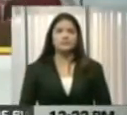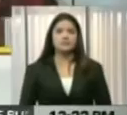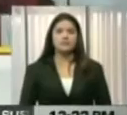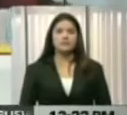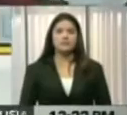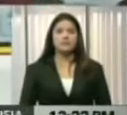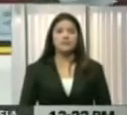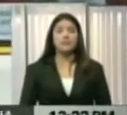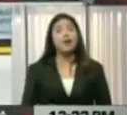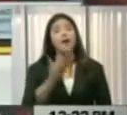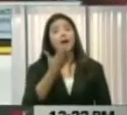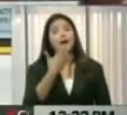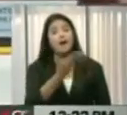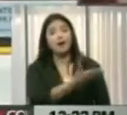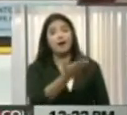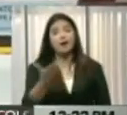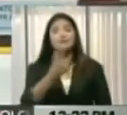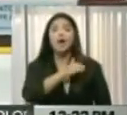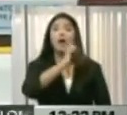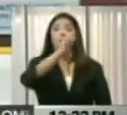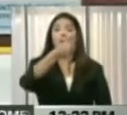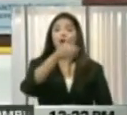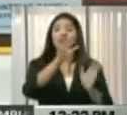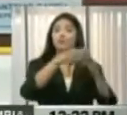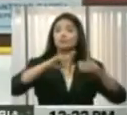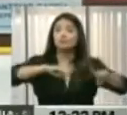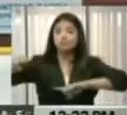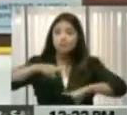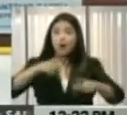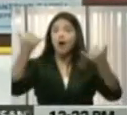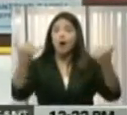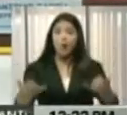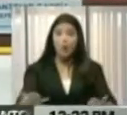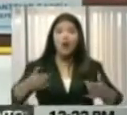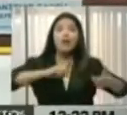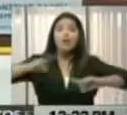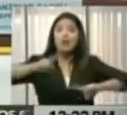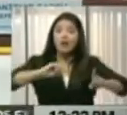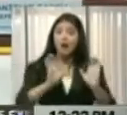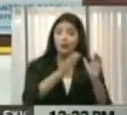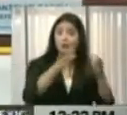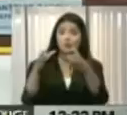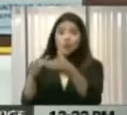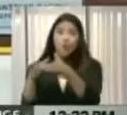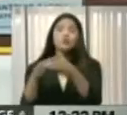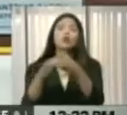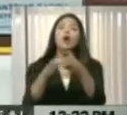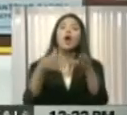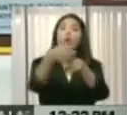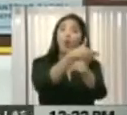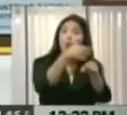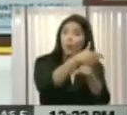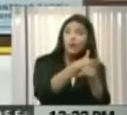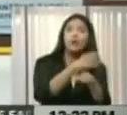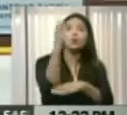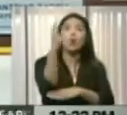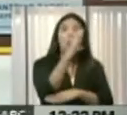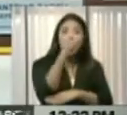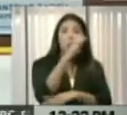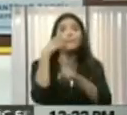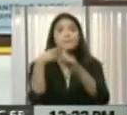Muchas gracias a los jefes de las delegaciones. En estos momentos, las delegaciones del gobierno de Colombia y el Ejército de Liberación